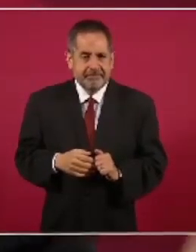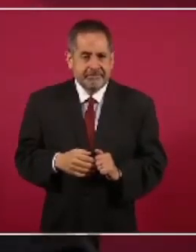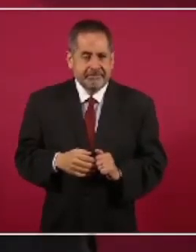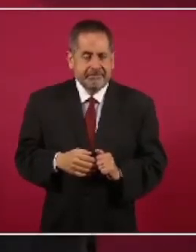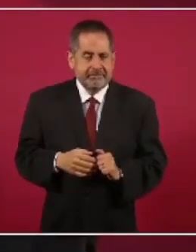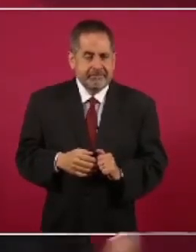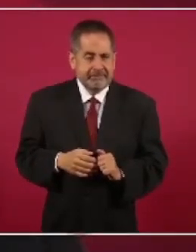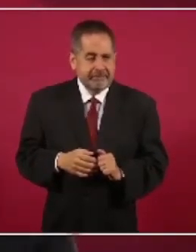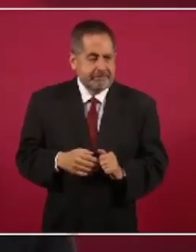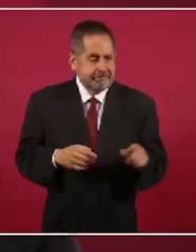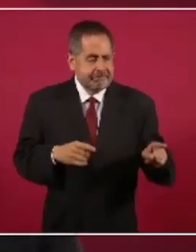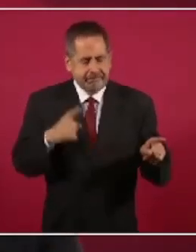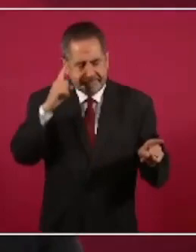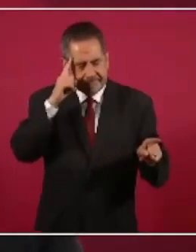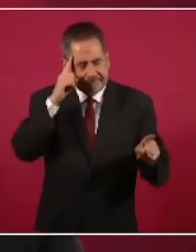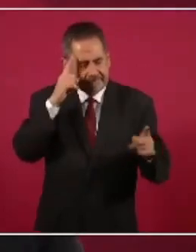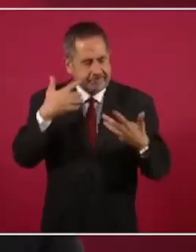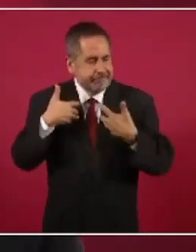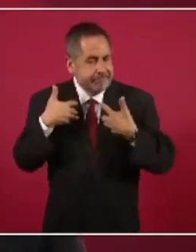entrar en razón